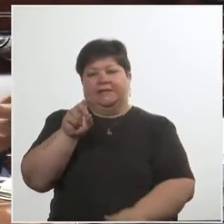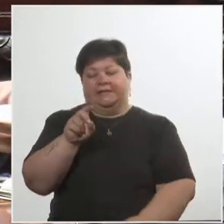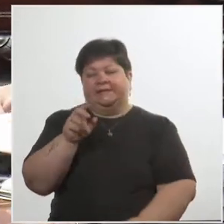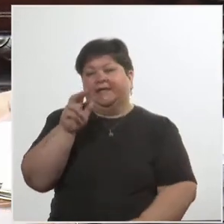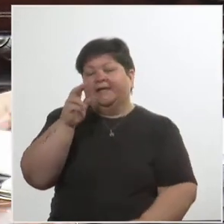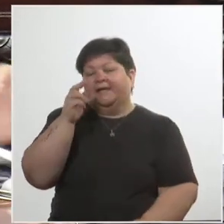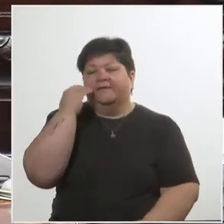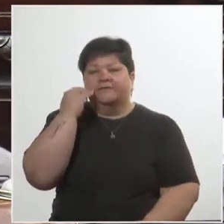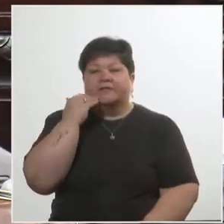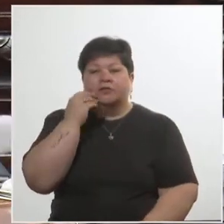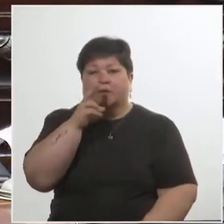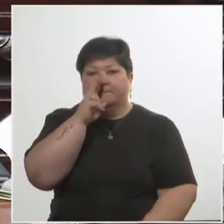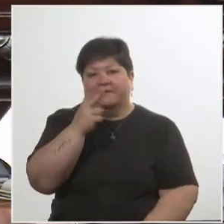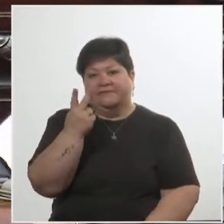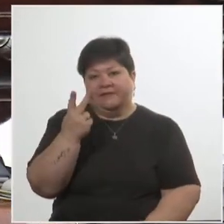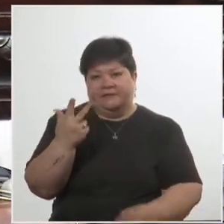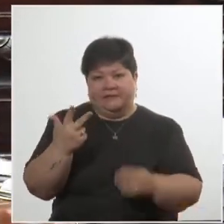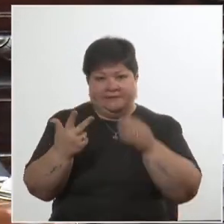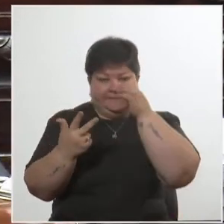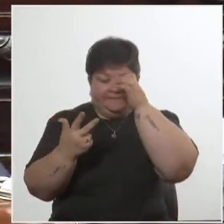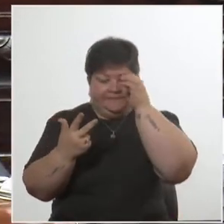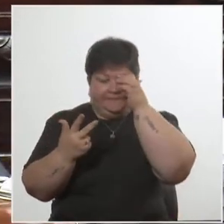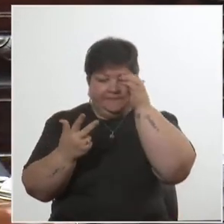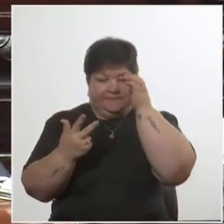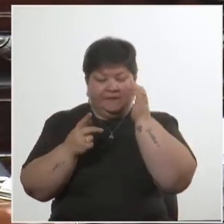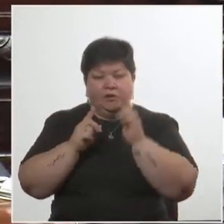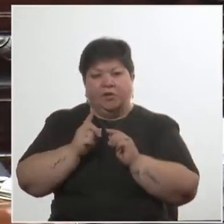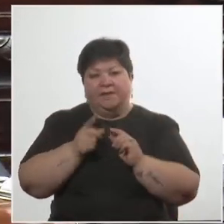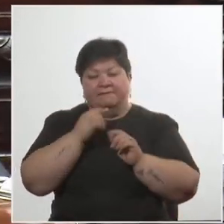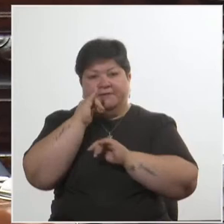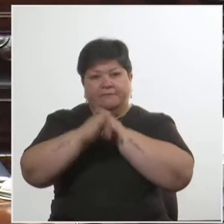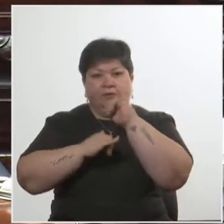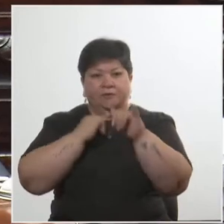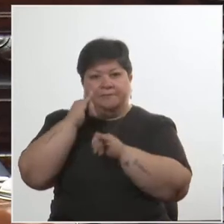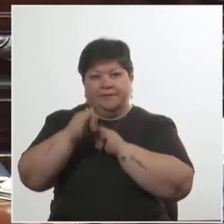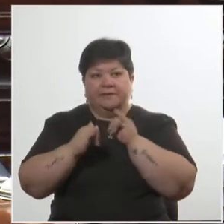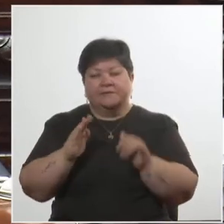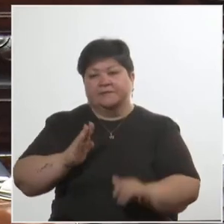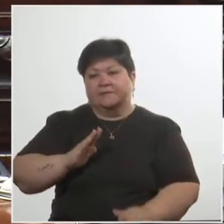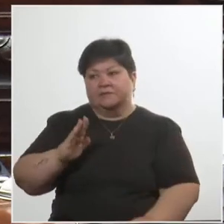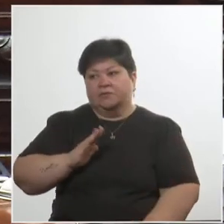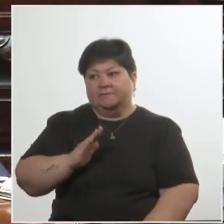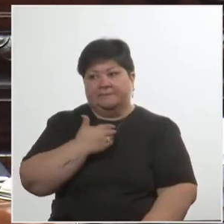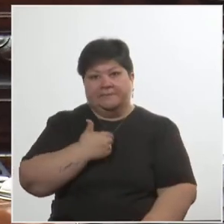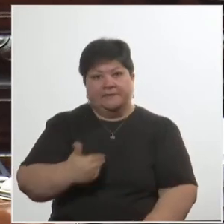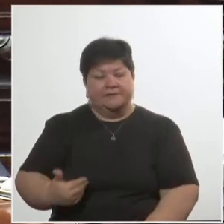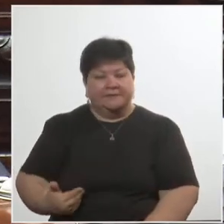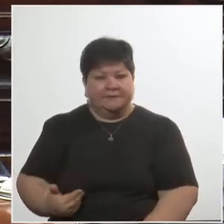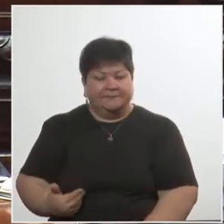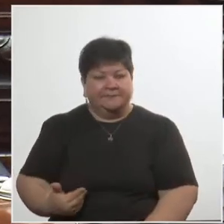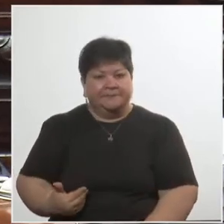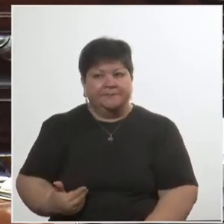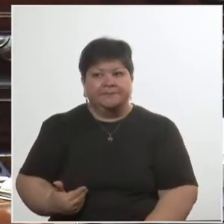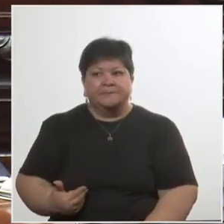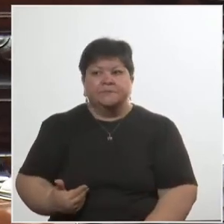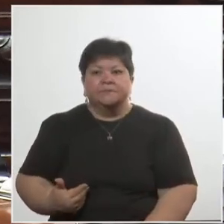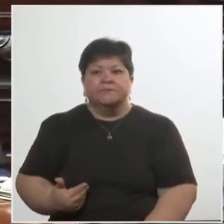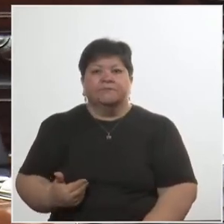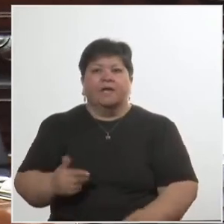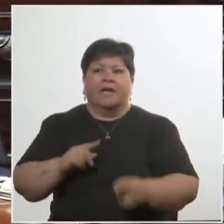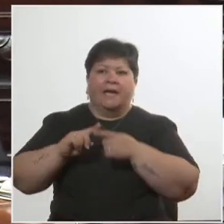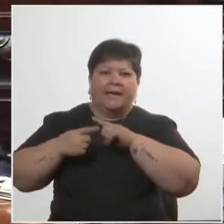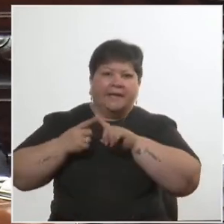2023 Esto es lo que tenemos que informar señora presidenta lo hemos analizado conjuntamente con los